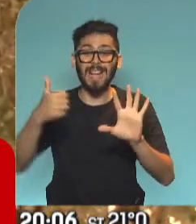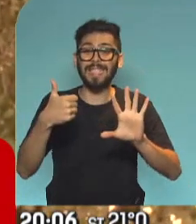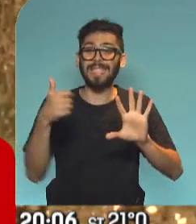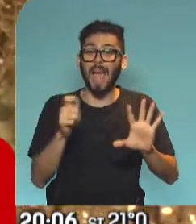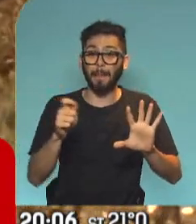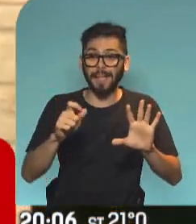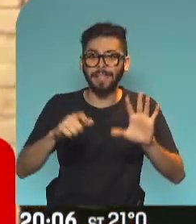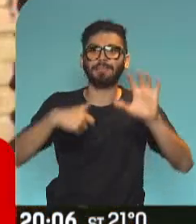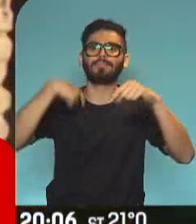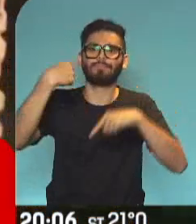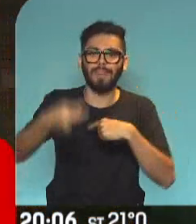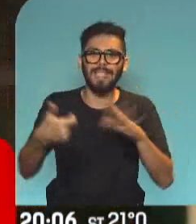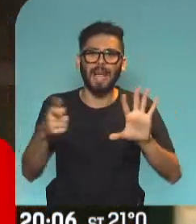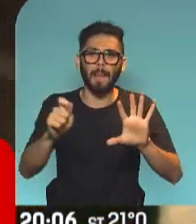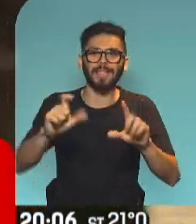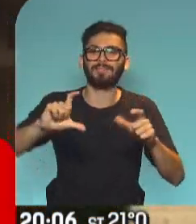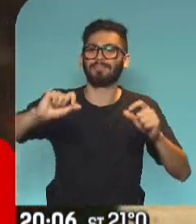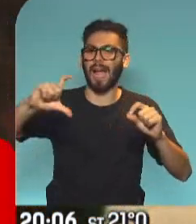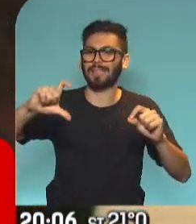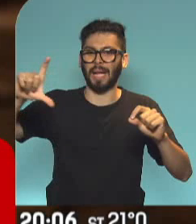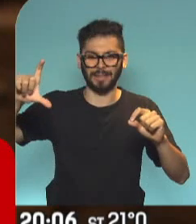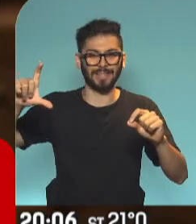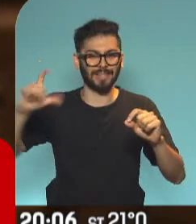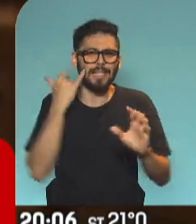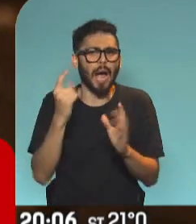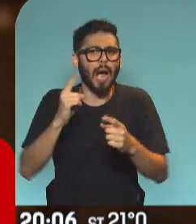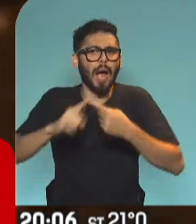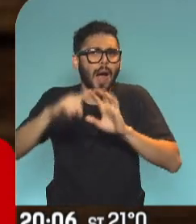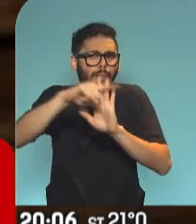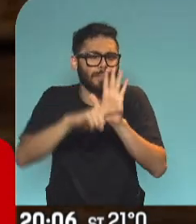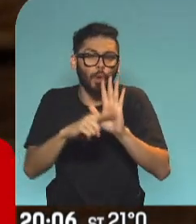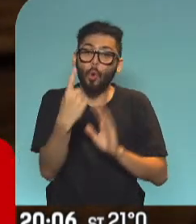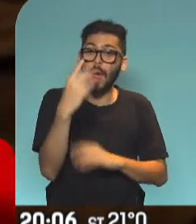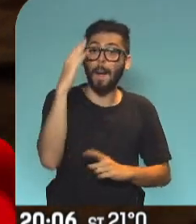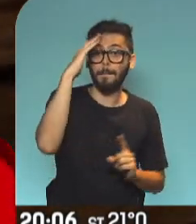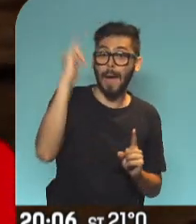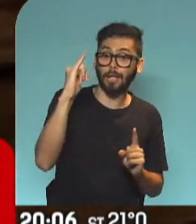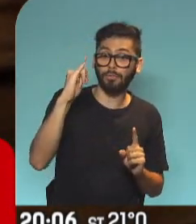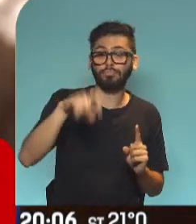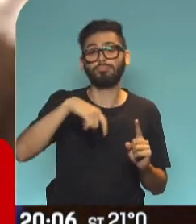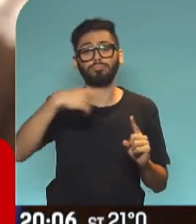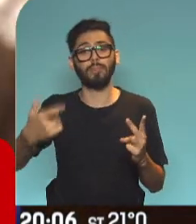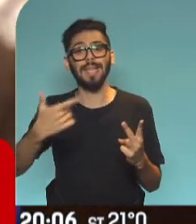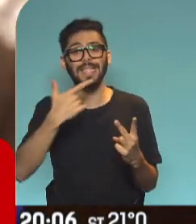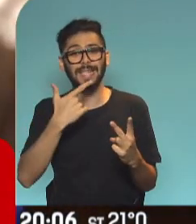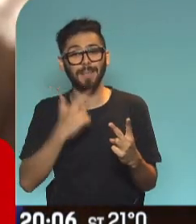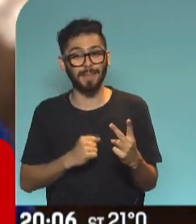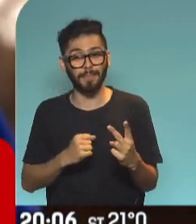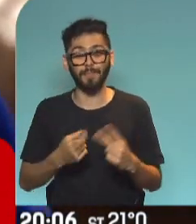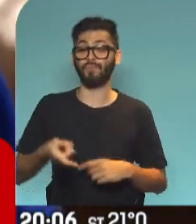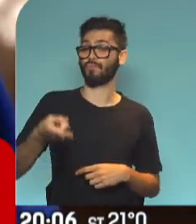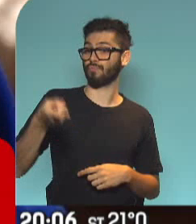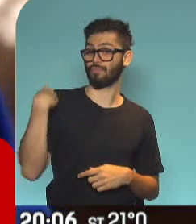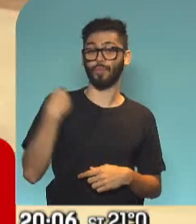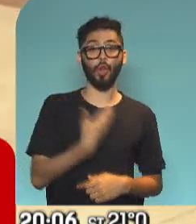estarían fijas, digamos. Ya estarían fijas, exactamente, semestrales. Una en marzo y otra en septiembre. A diferencia de la fórmula anterior que veíamos,